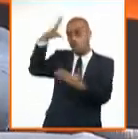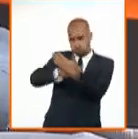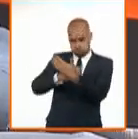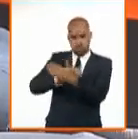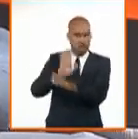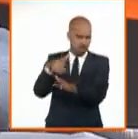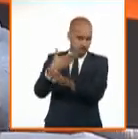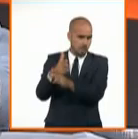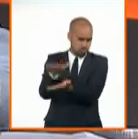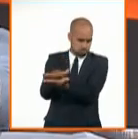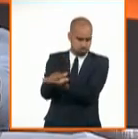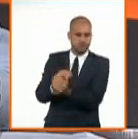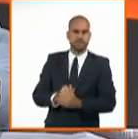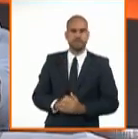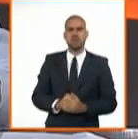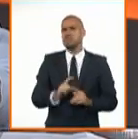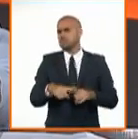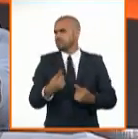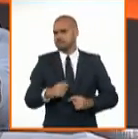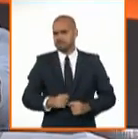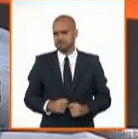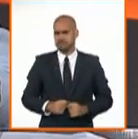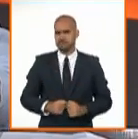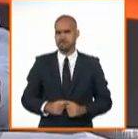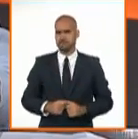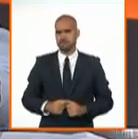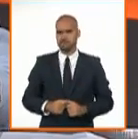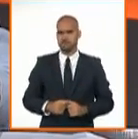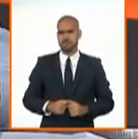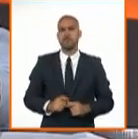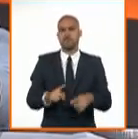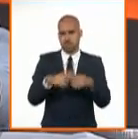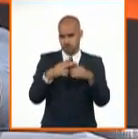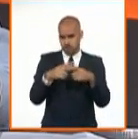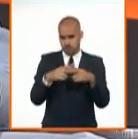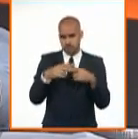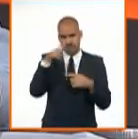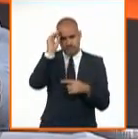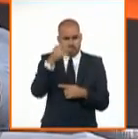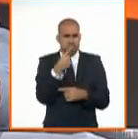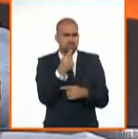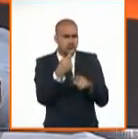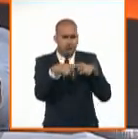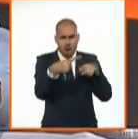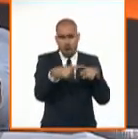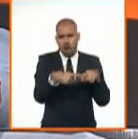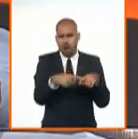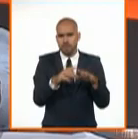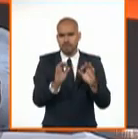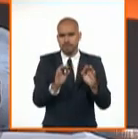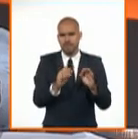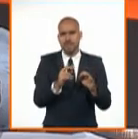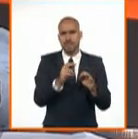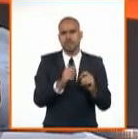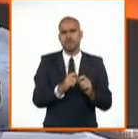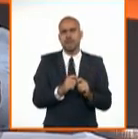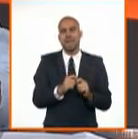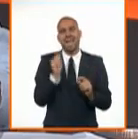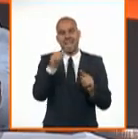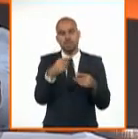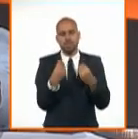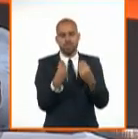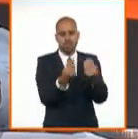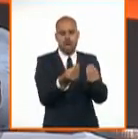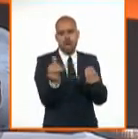el mantenimiento parcial y el mantenimiento ligero o en orden inverso el ligero y espacial son los que dan el sostenimiento